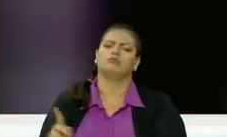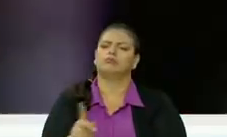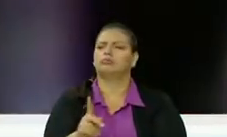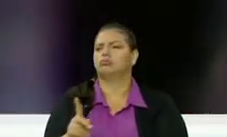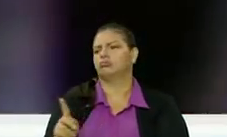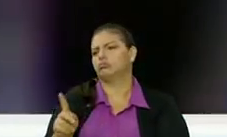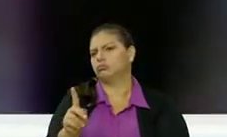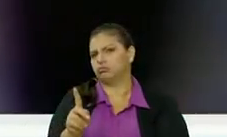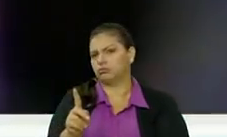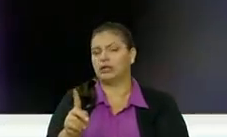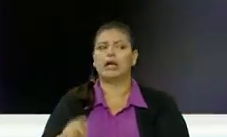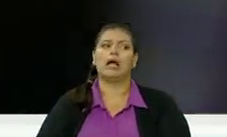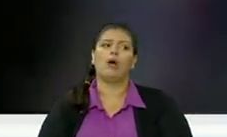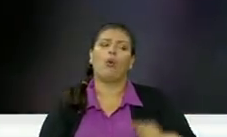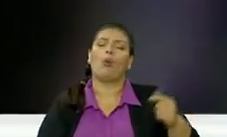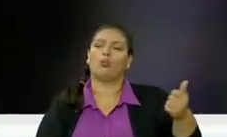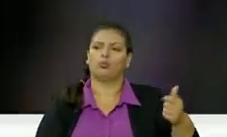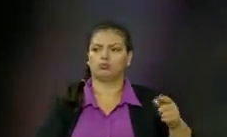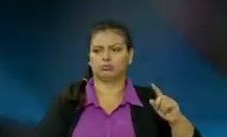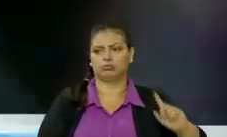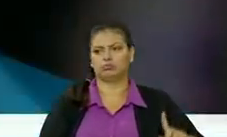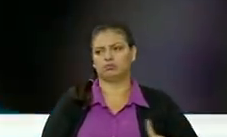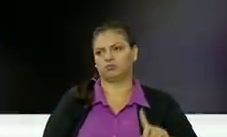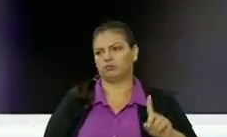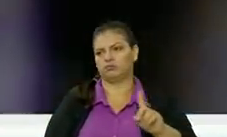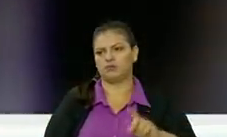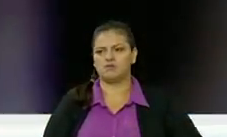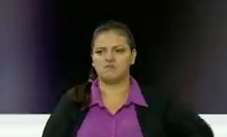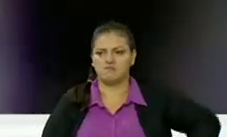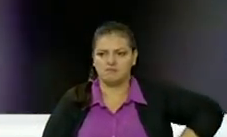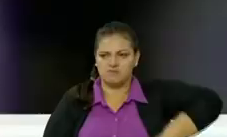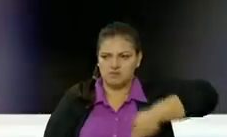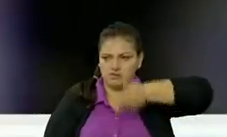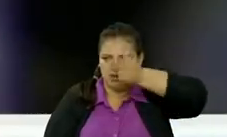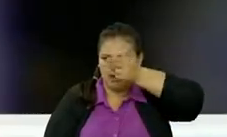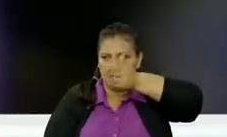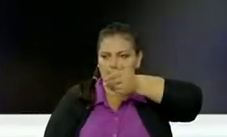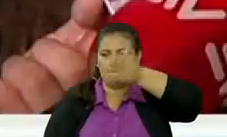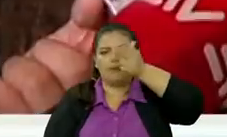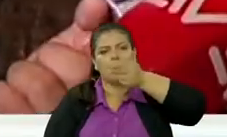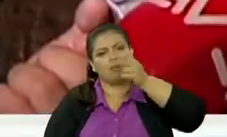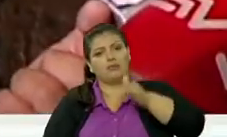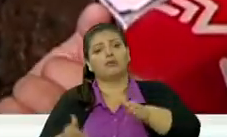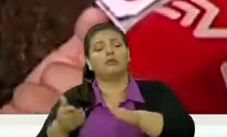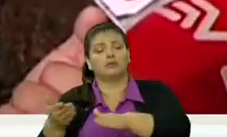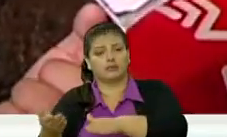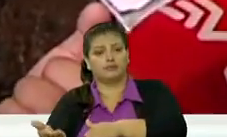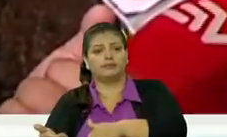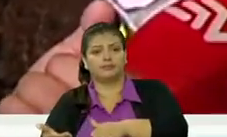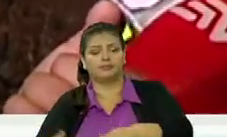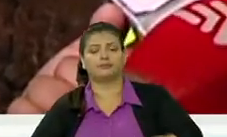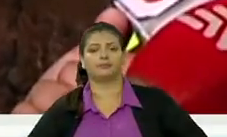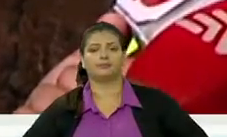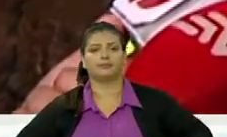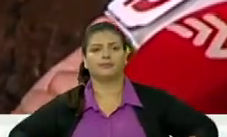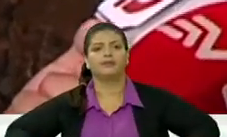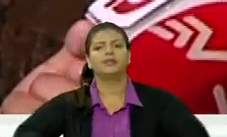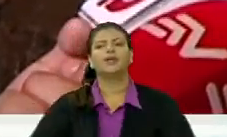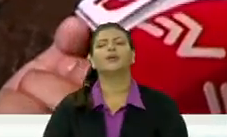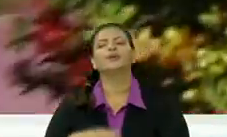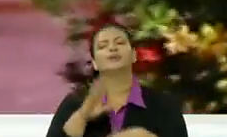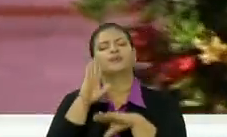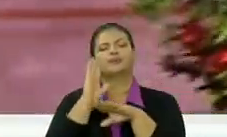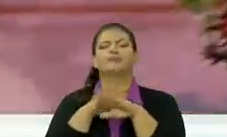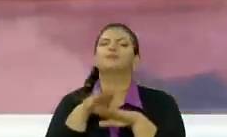día normal como alumno. Esta persona habría tenido esta preferencia por el consumo,